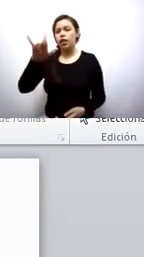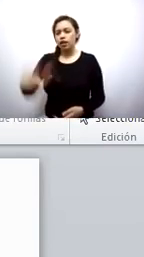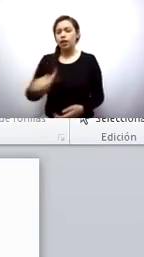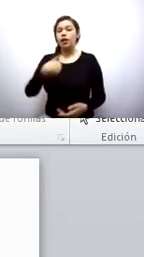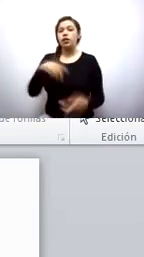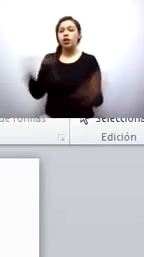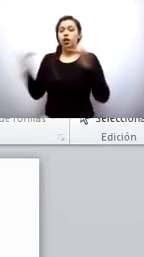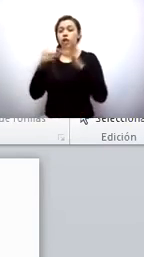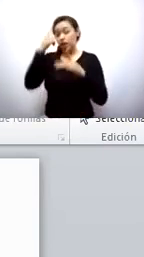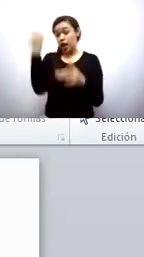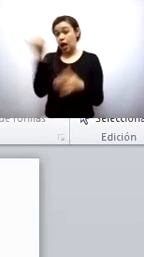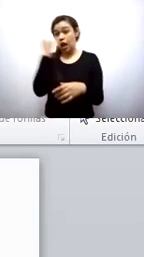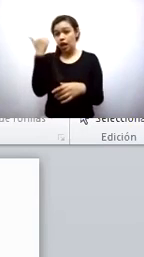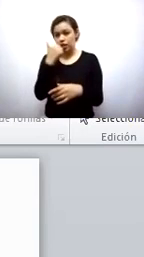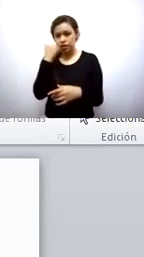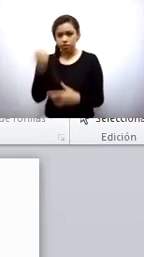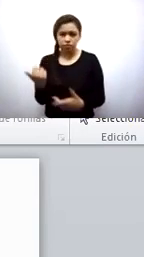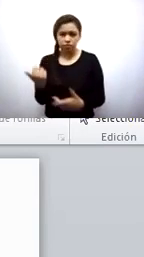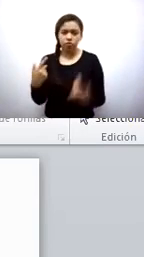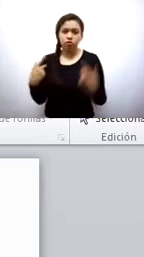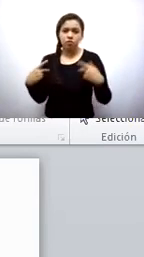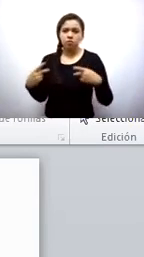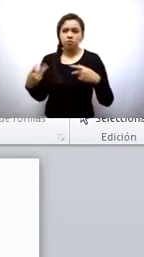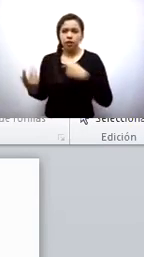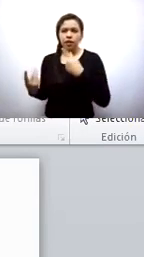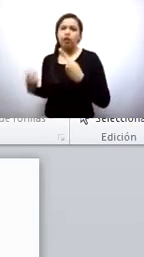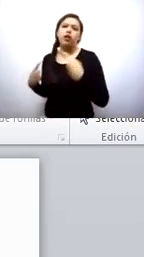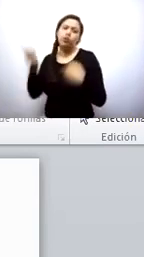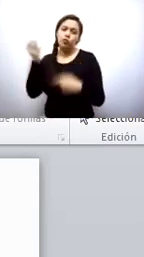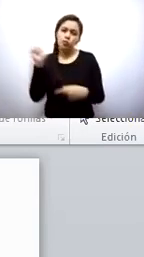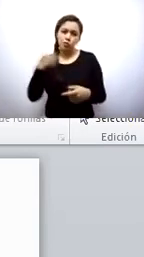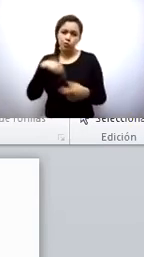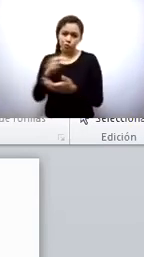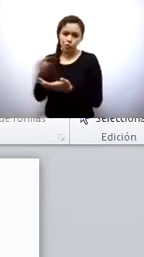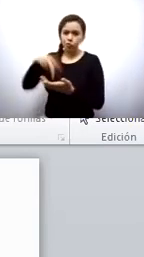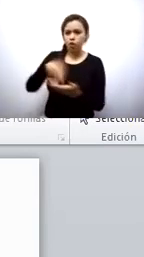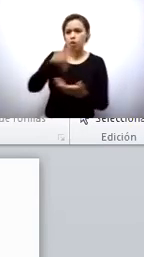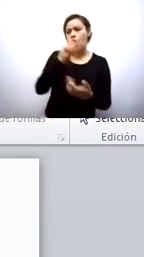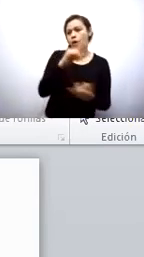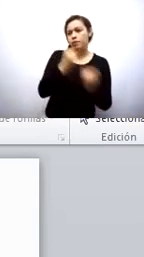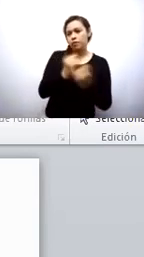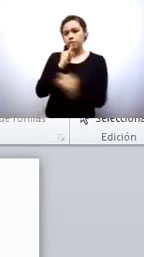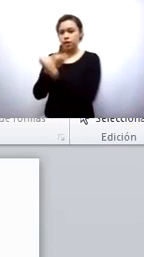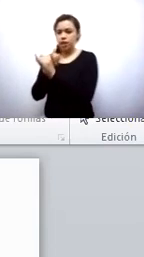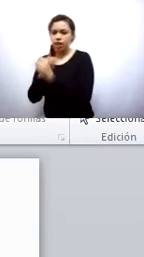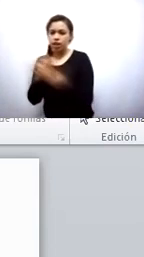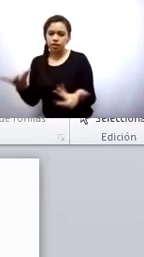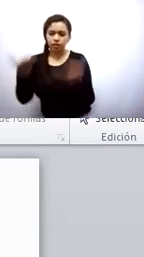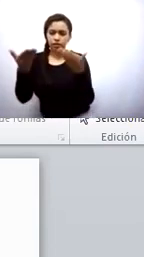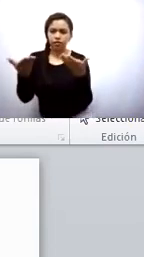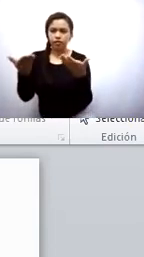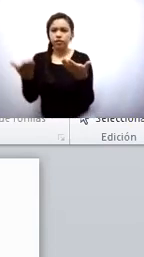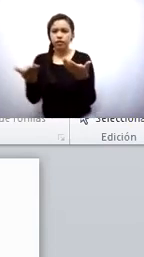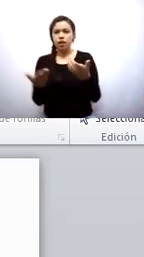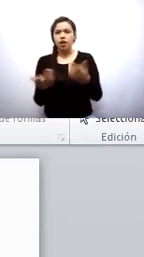con los alumnos, pues en presencial, en virtual también, pues se da de uno a